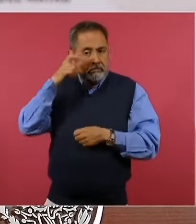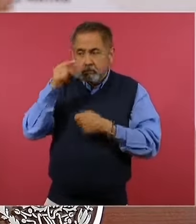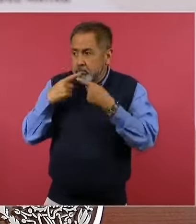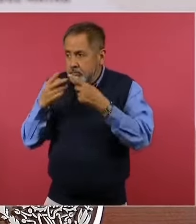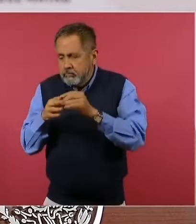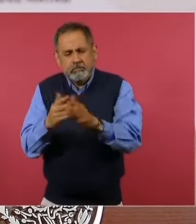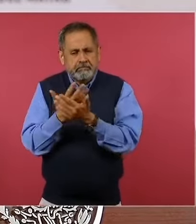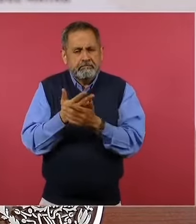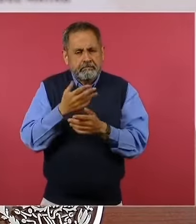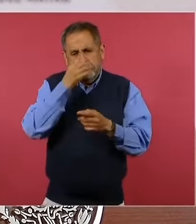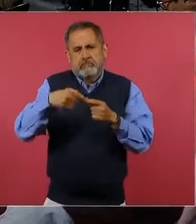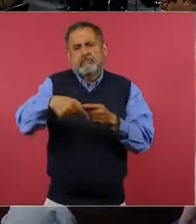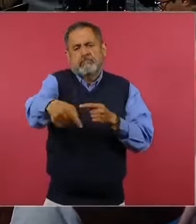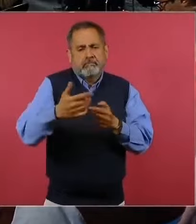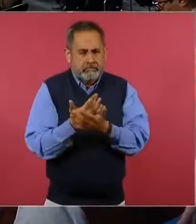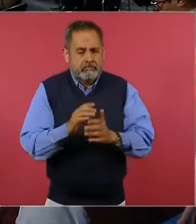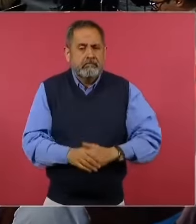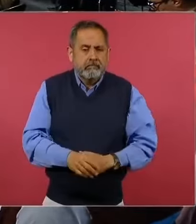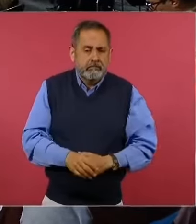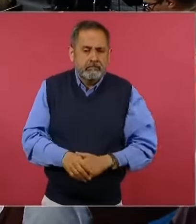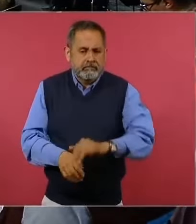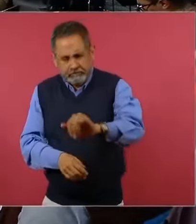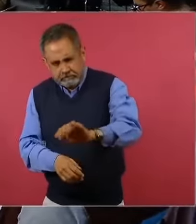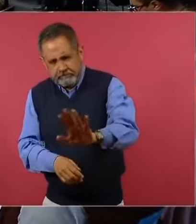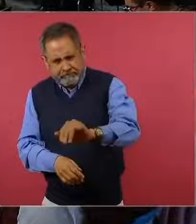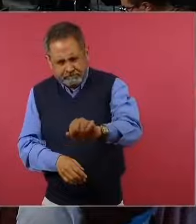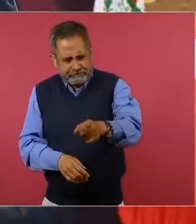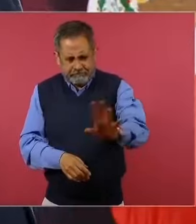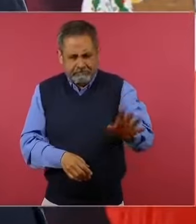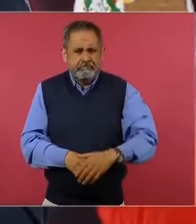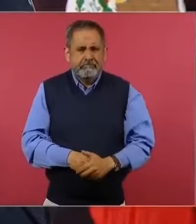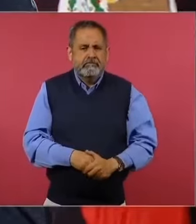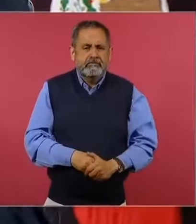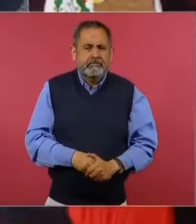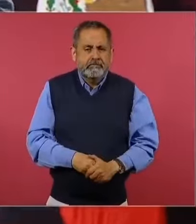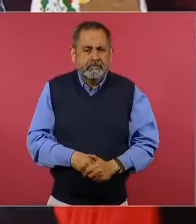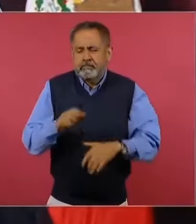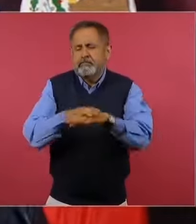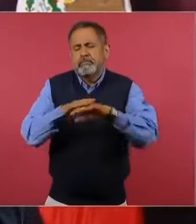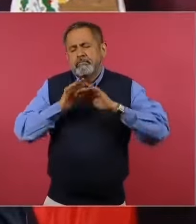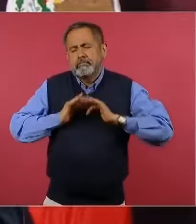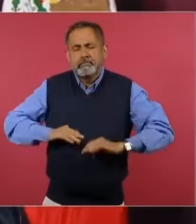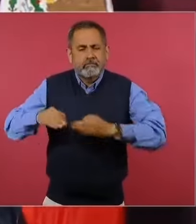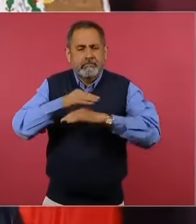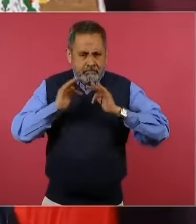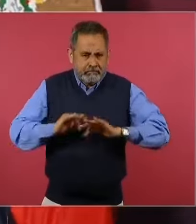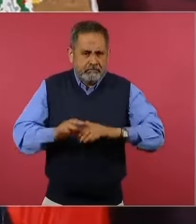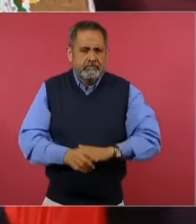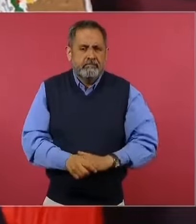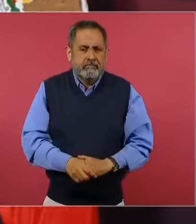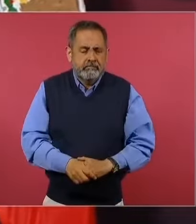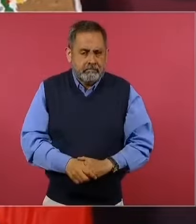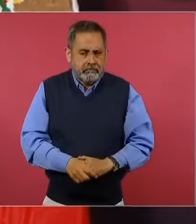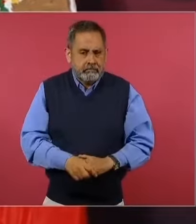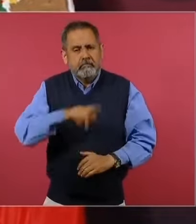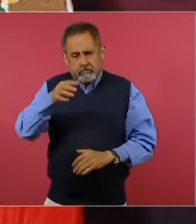Quintana Roo. Entonces, todavía falta. Sí, que eso. más tranquilidad a todo eso.